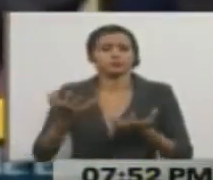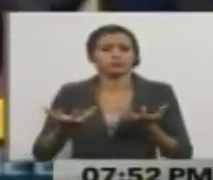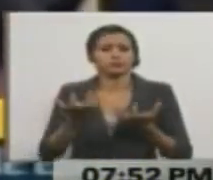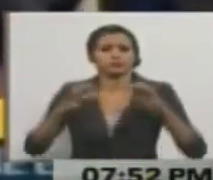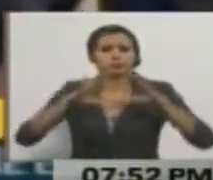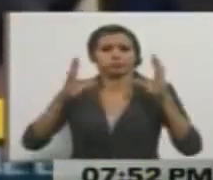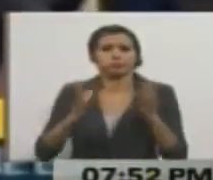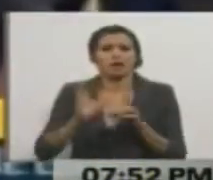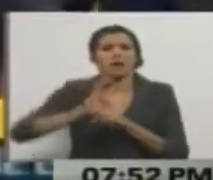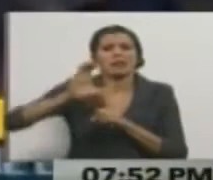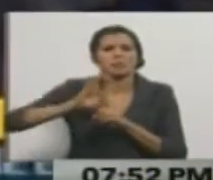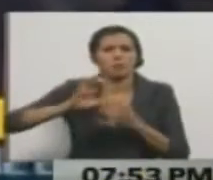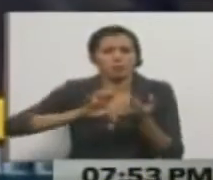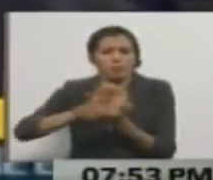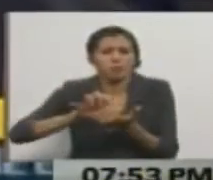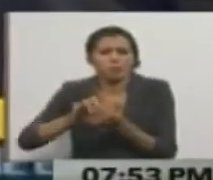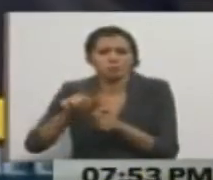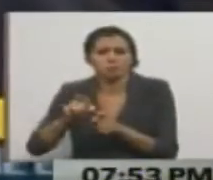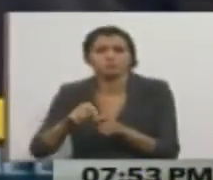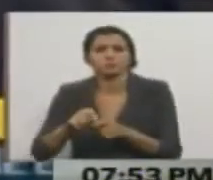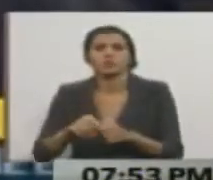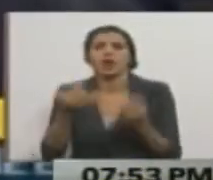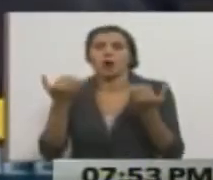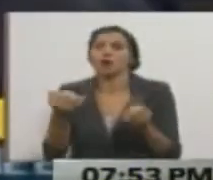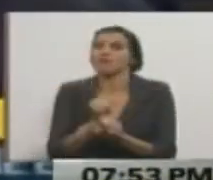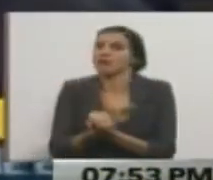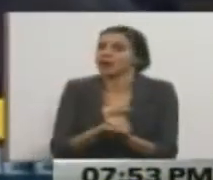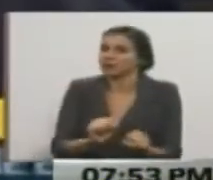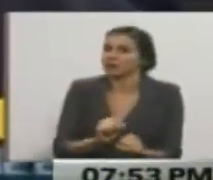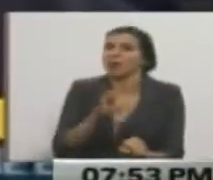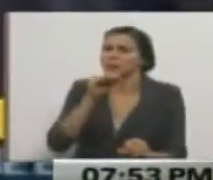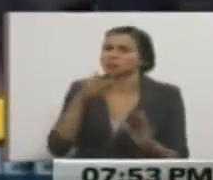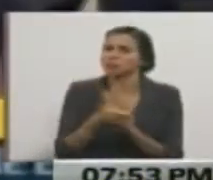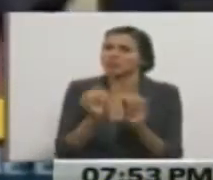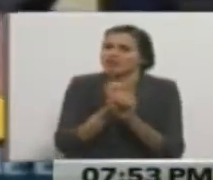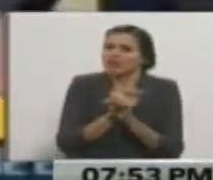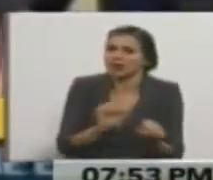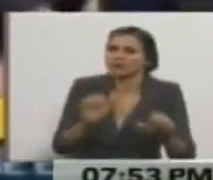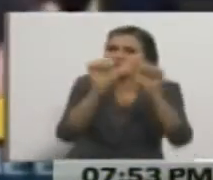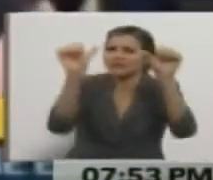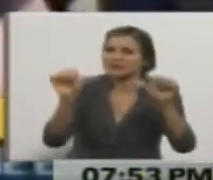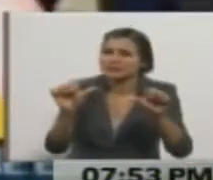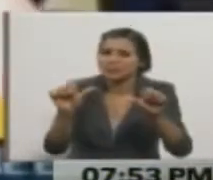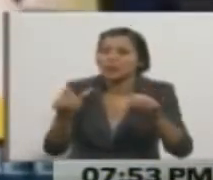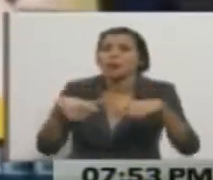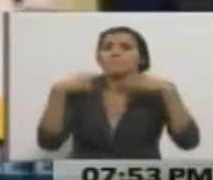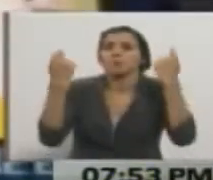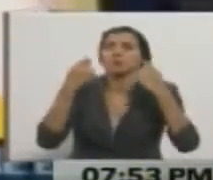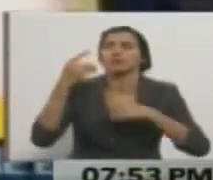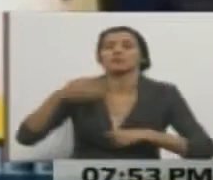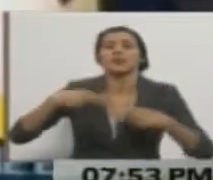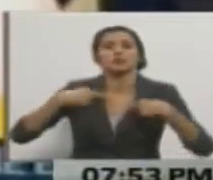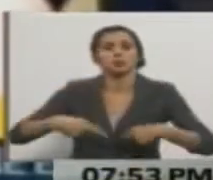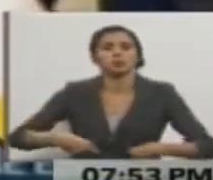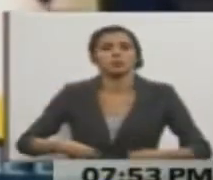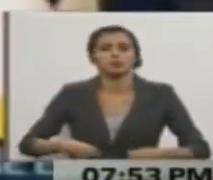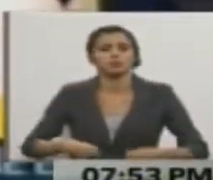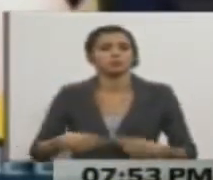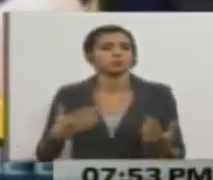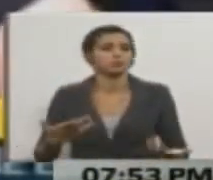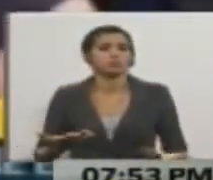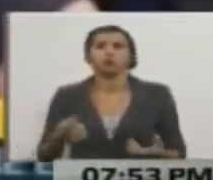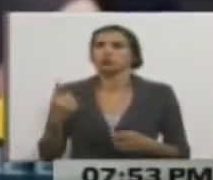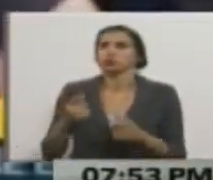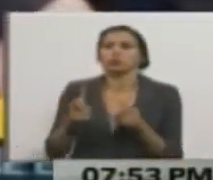que referirnos al fracaso del sistema de protección y promoción de los derechos humanos, que solamente se concentra en